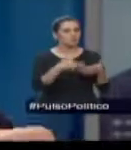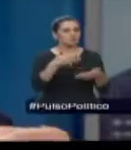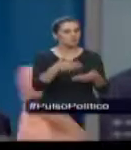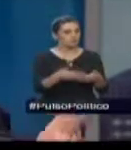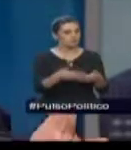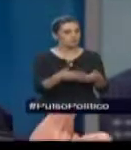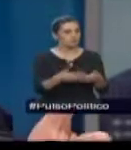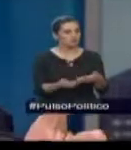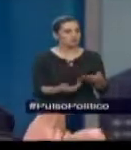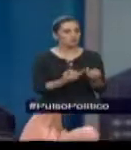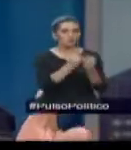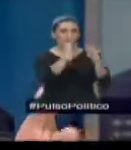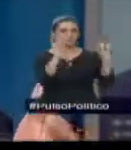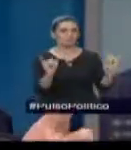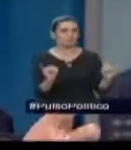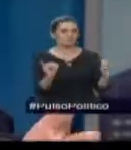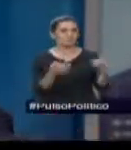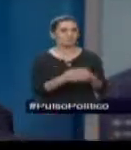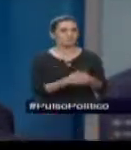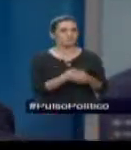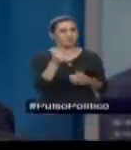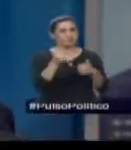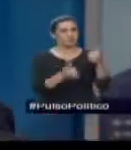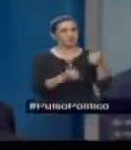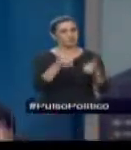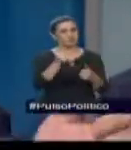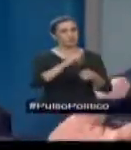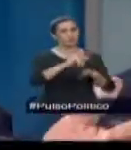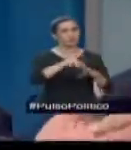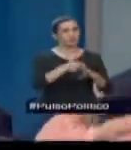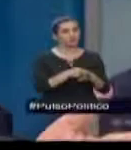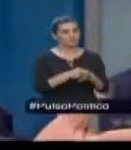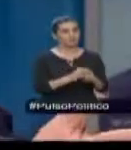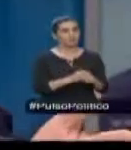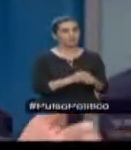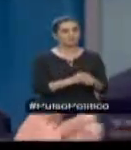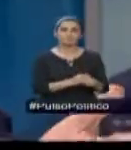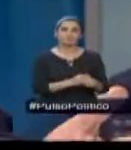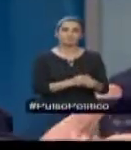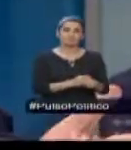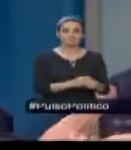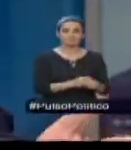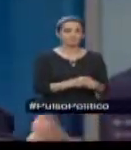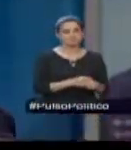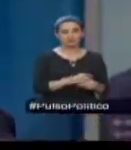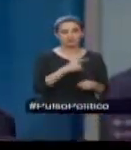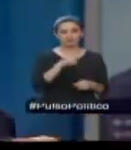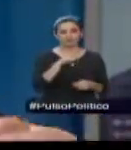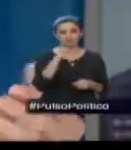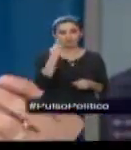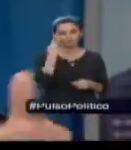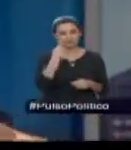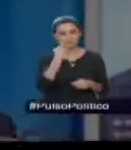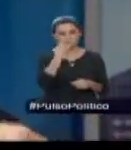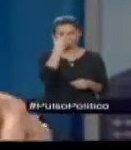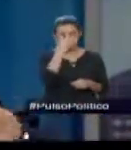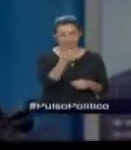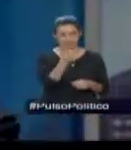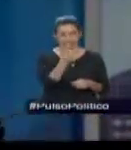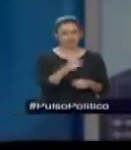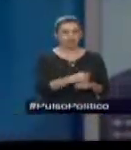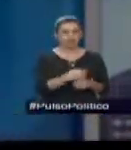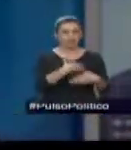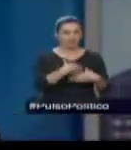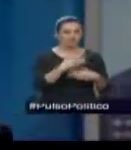proceso de descentralización lo cual a veces realmente los resultados no se ve porque por el contrario estamos